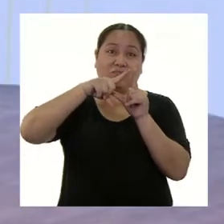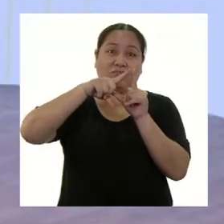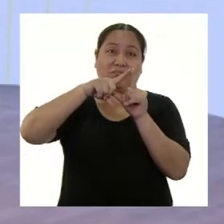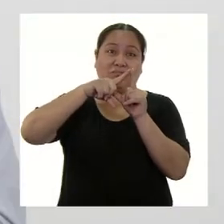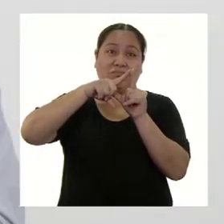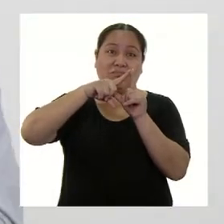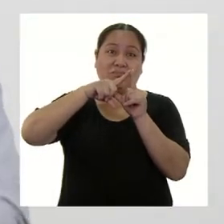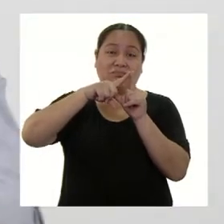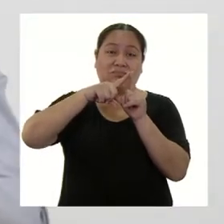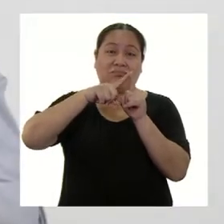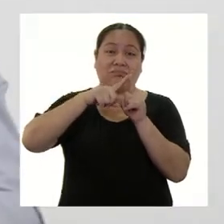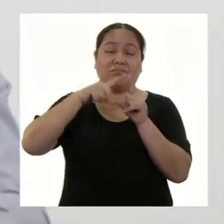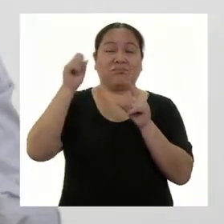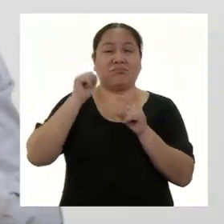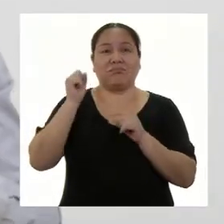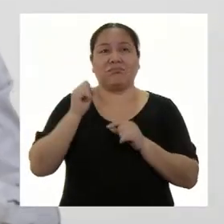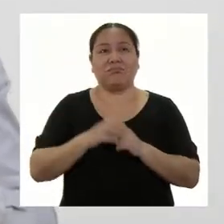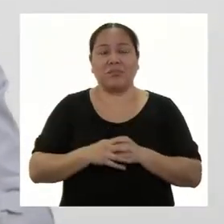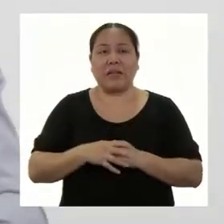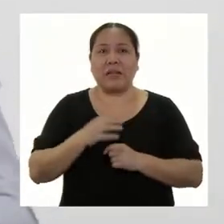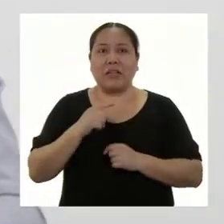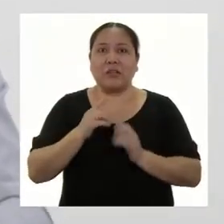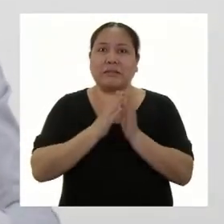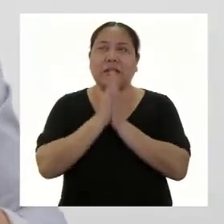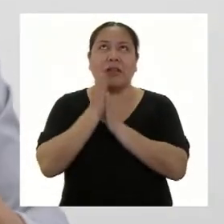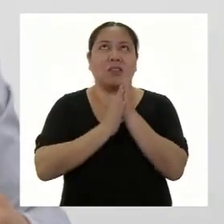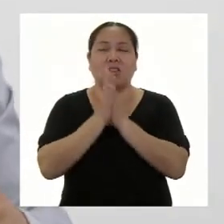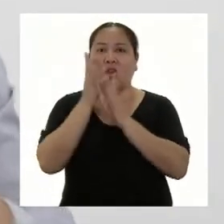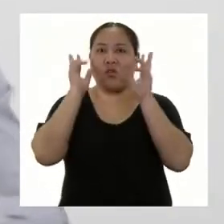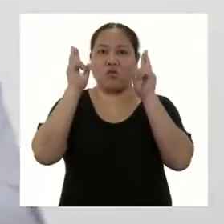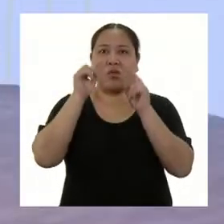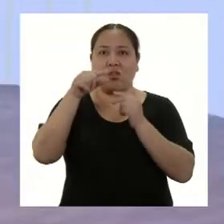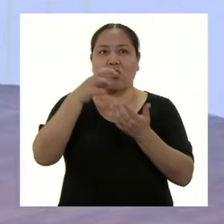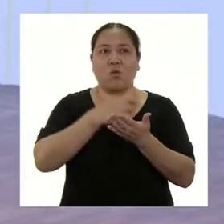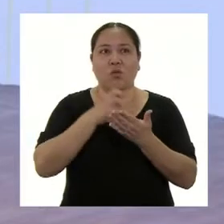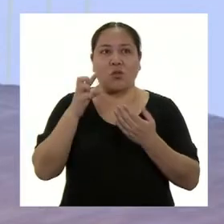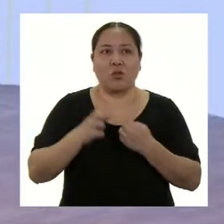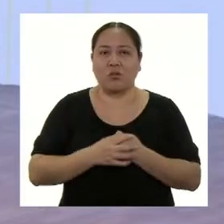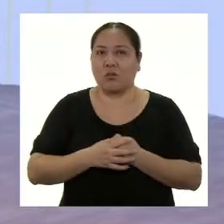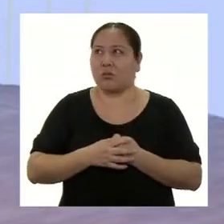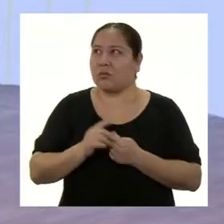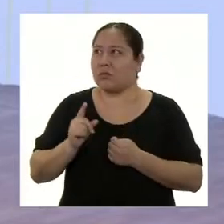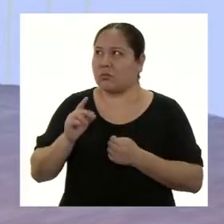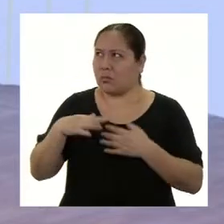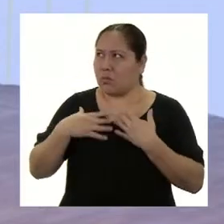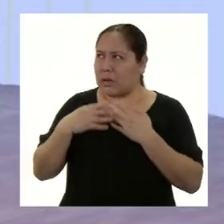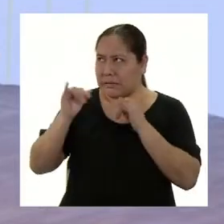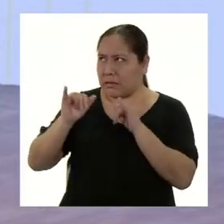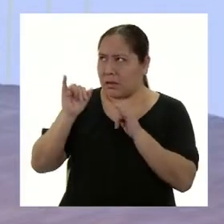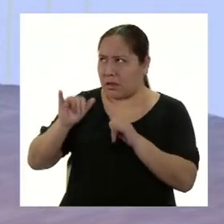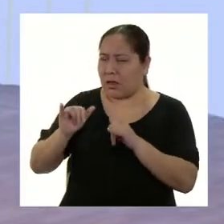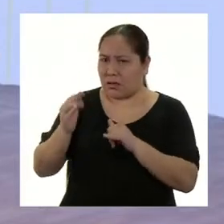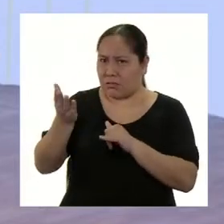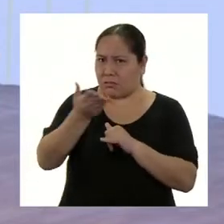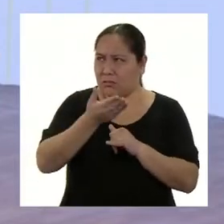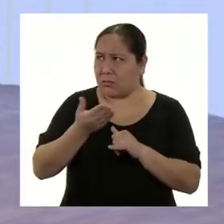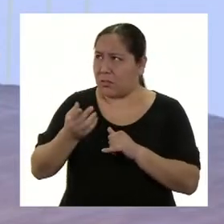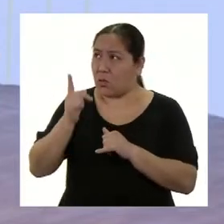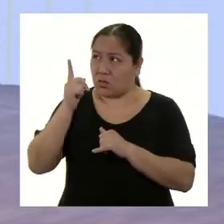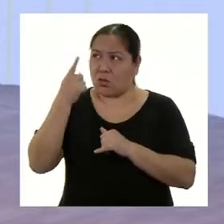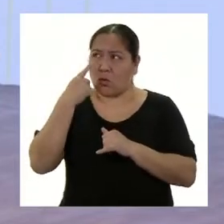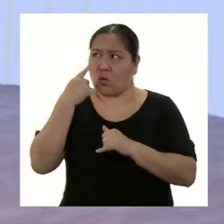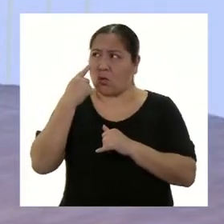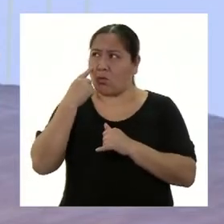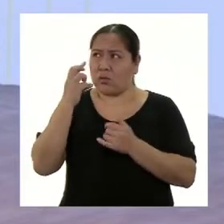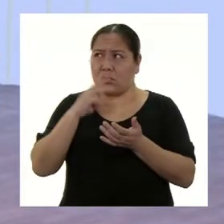¡Seguro que sí! Bueno, Jonathan, te deseo mucha suerte con tu proyecto. Profesor, ¿se puede quedar con nosotras y nosotros? Usted conoce